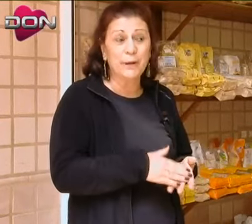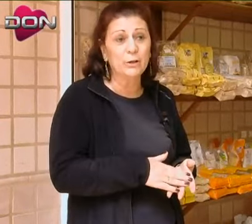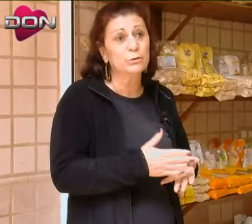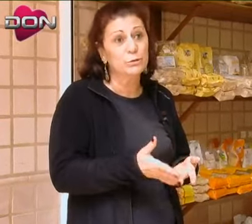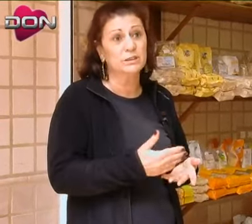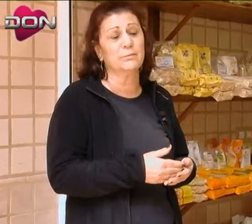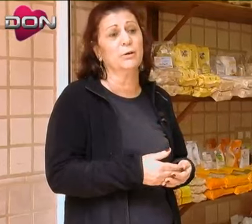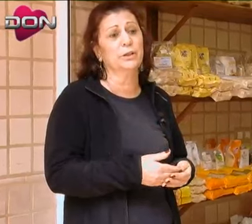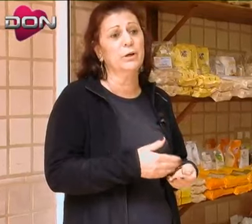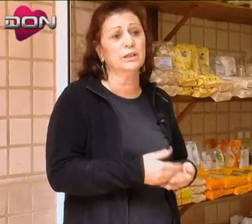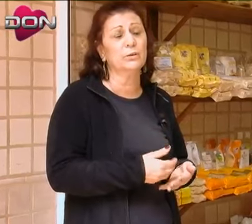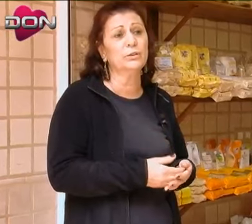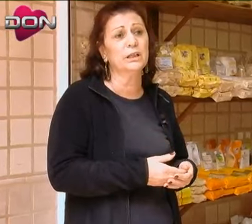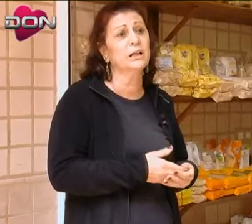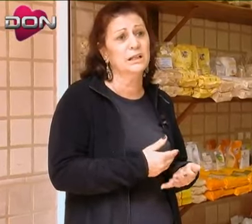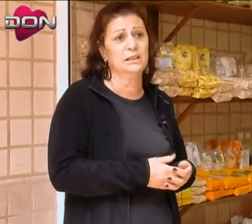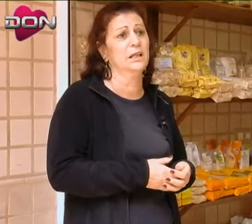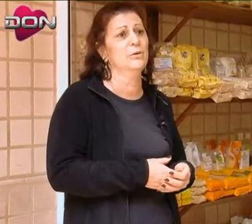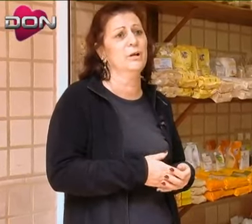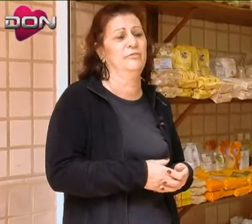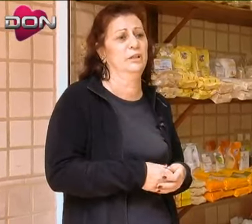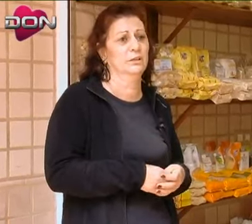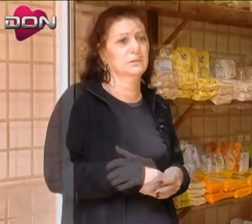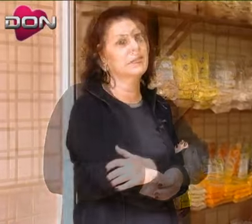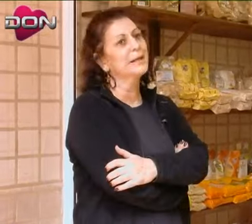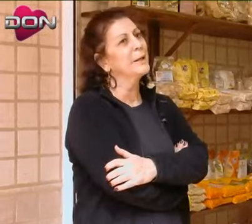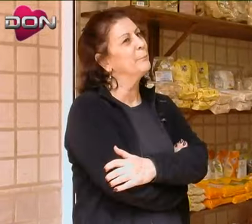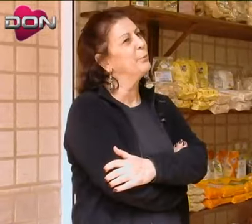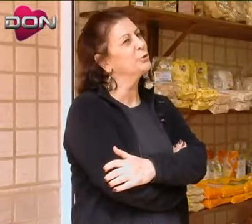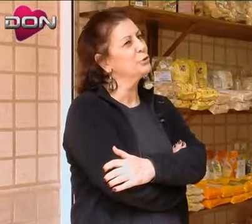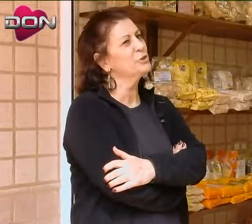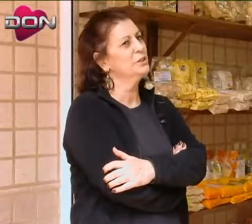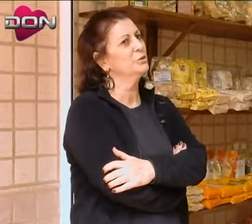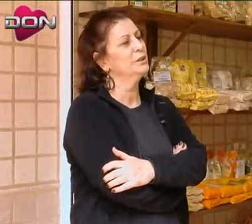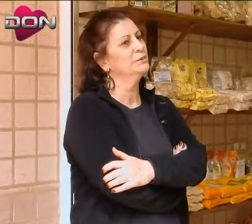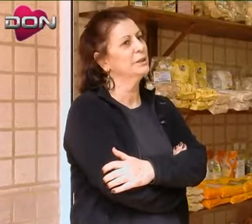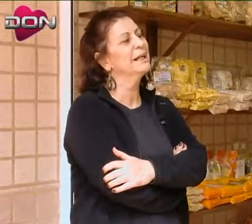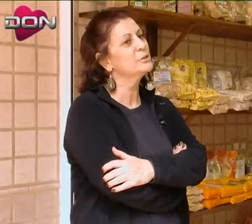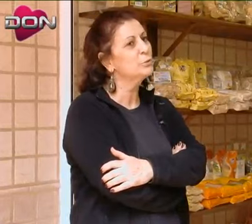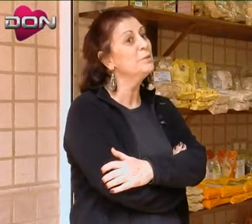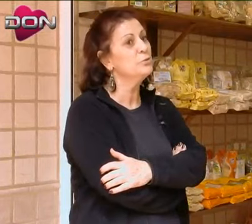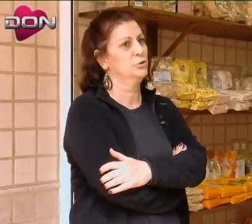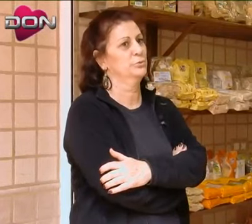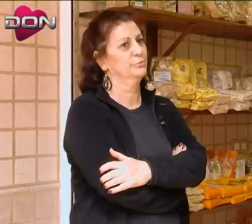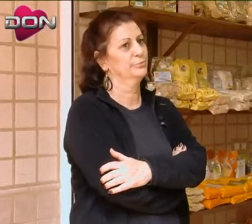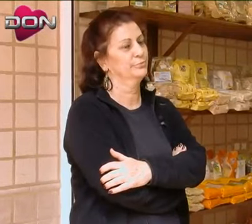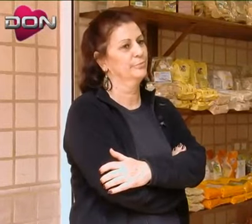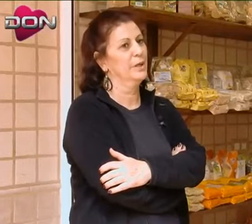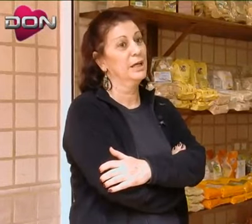interesante, pero no se trabaja con ellos hasta que no tengan legalizado la finca. Por todos sitios, ¿eh? En el sur hay